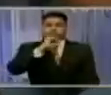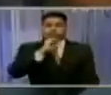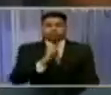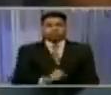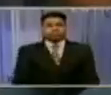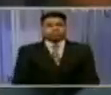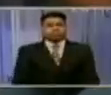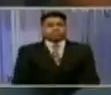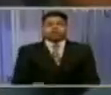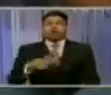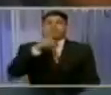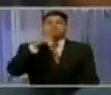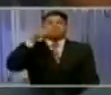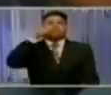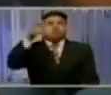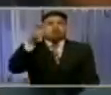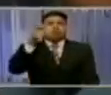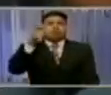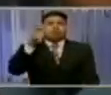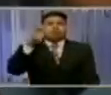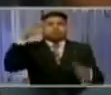pueblo chavista somos,